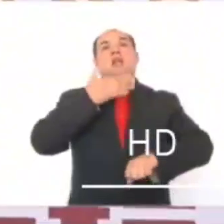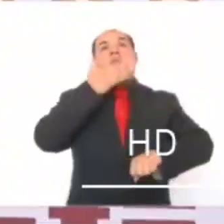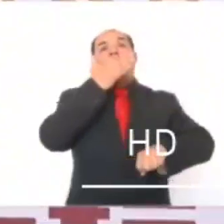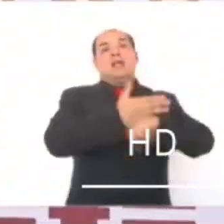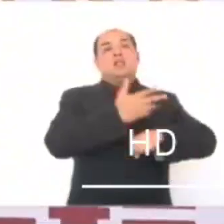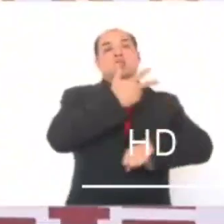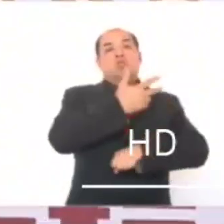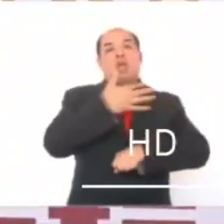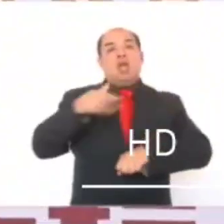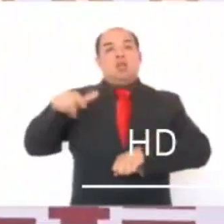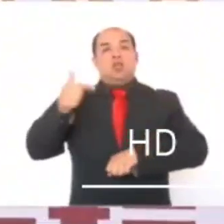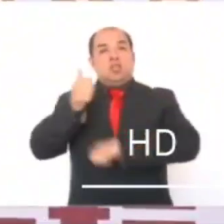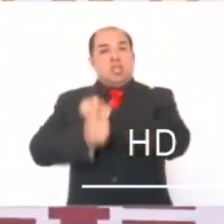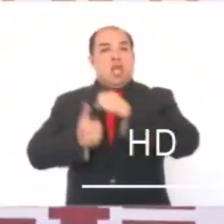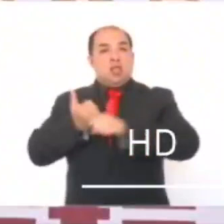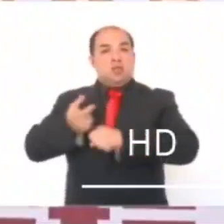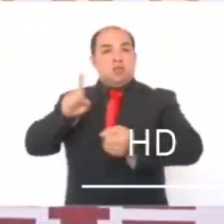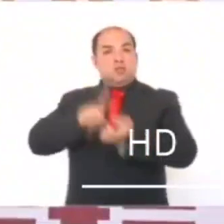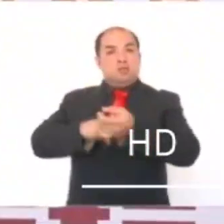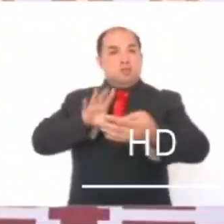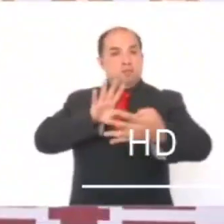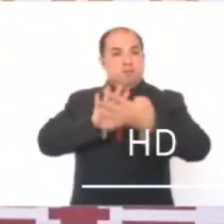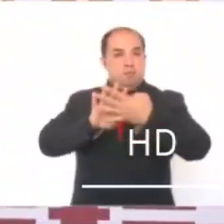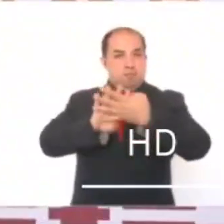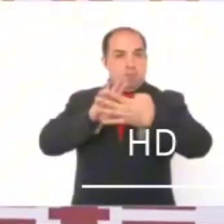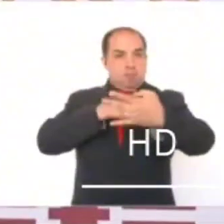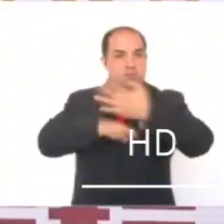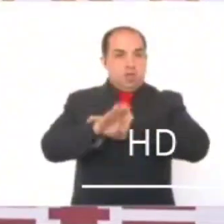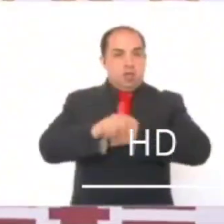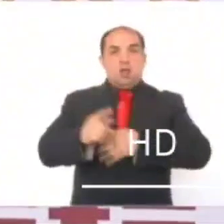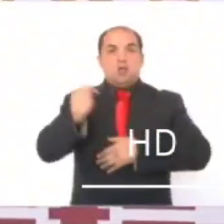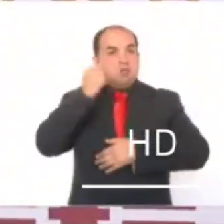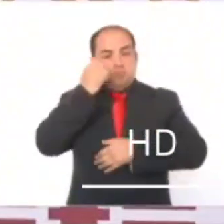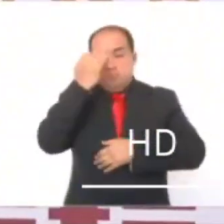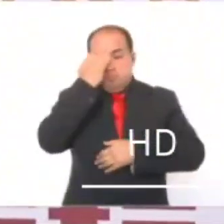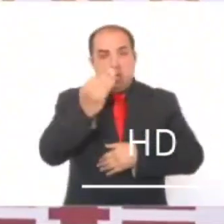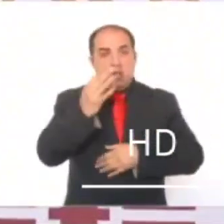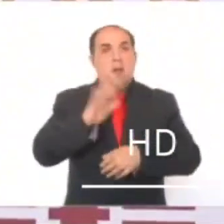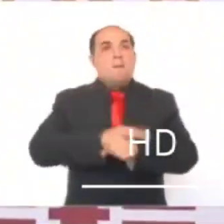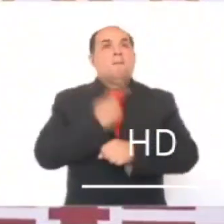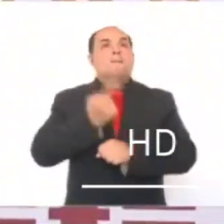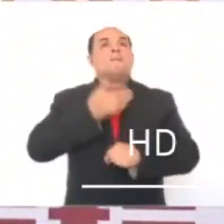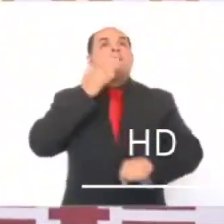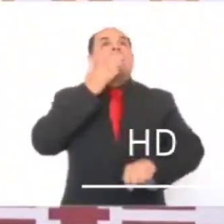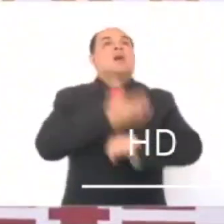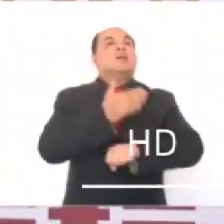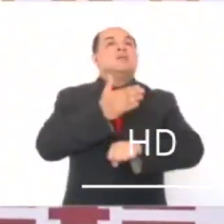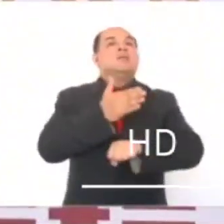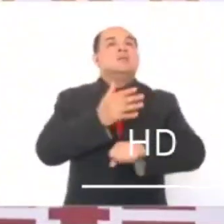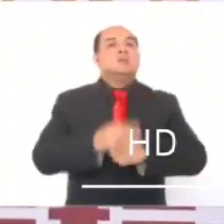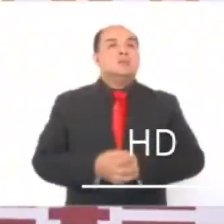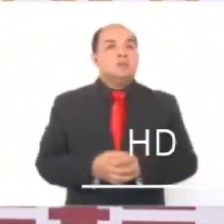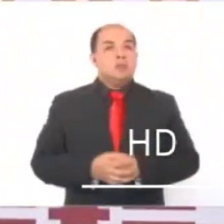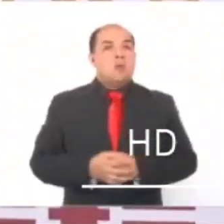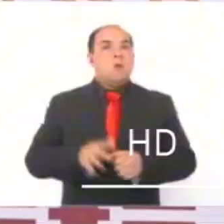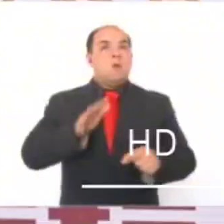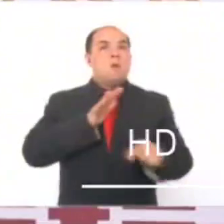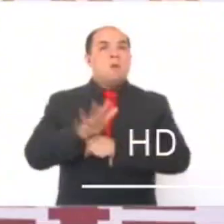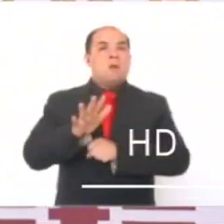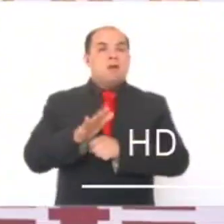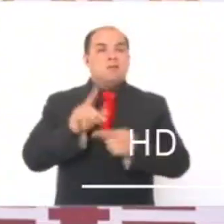prisión sin importar la temporalidad, porque lo que se está sancionando primero que nada es